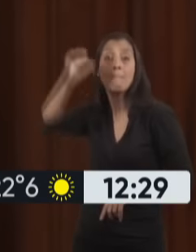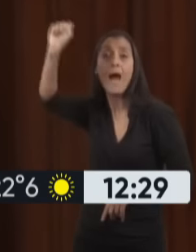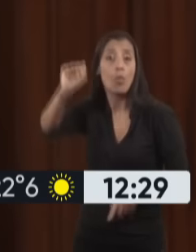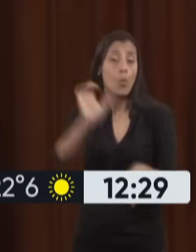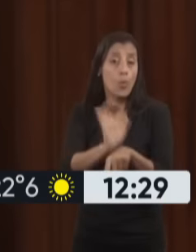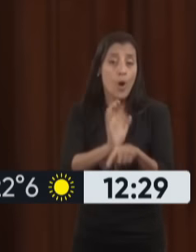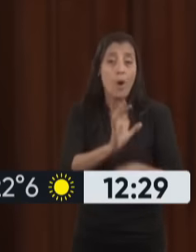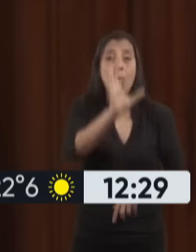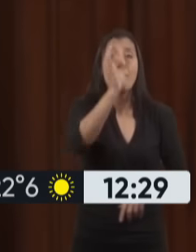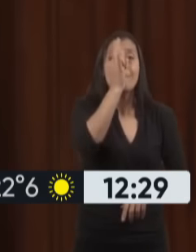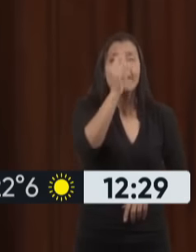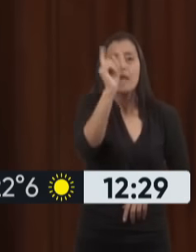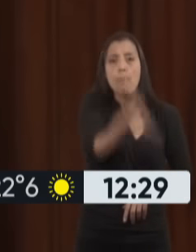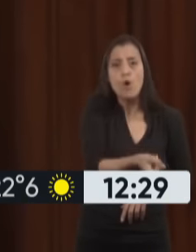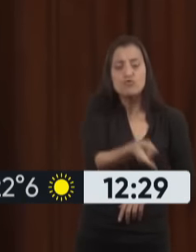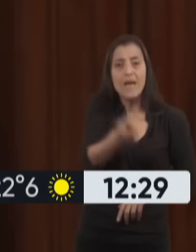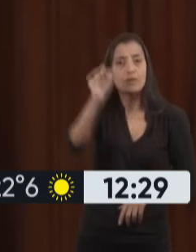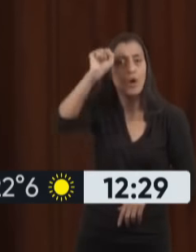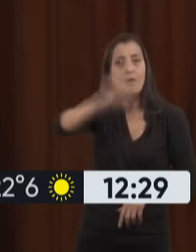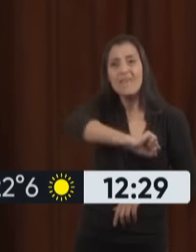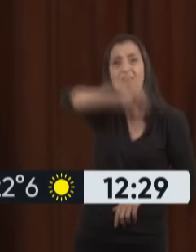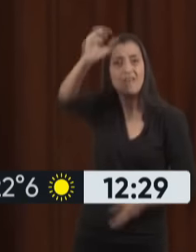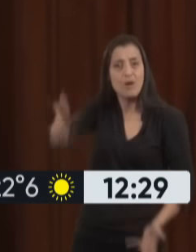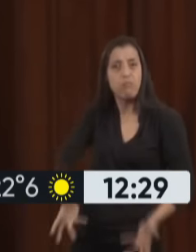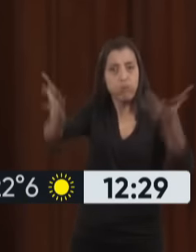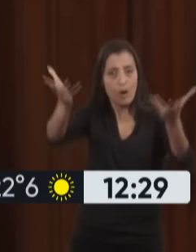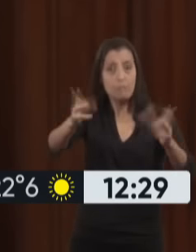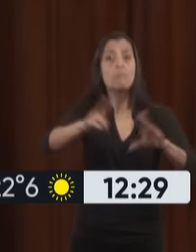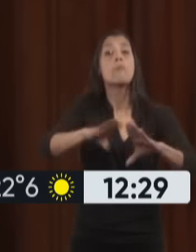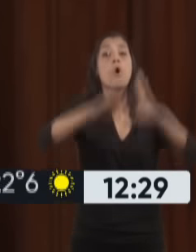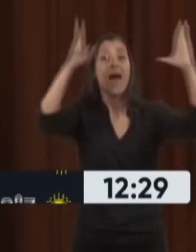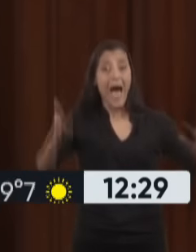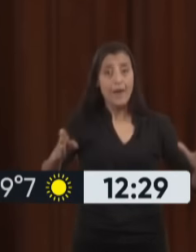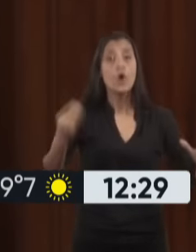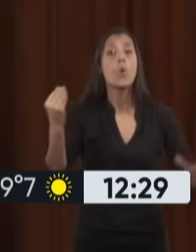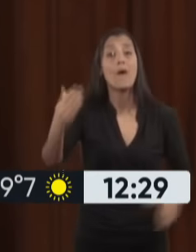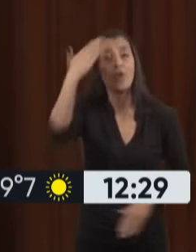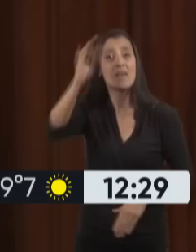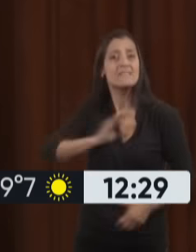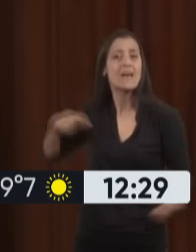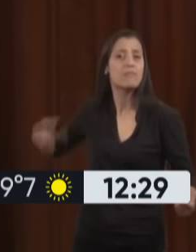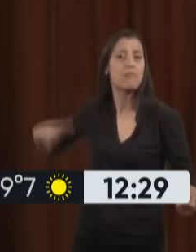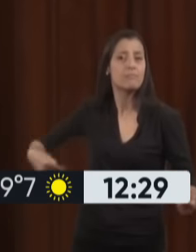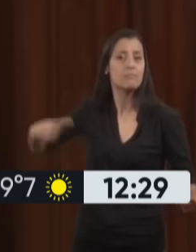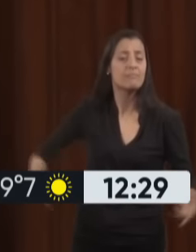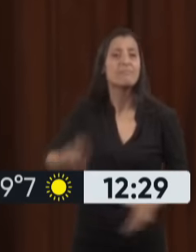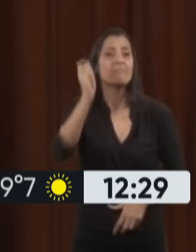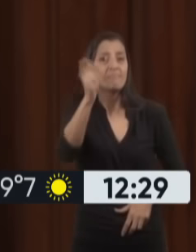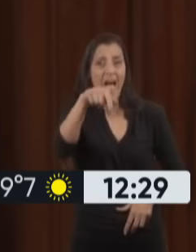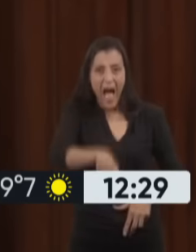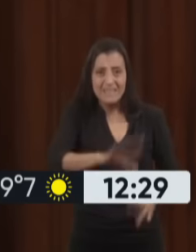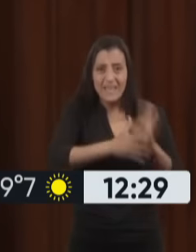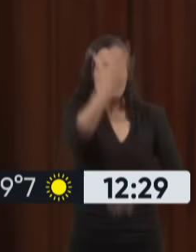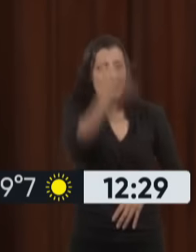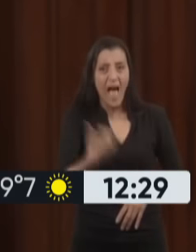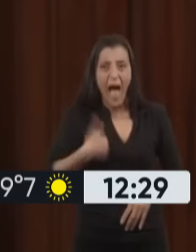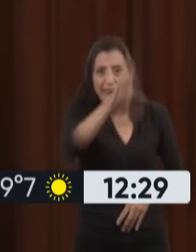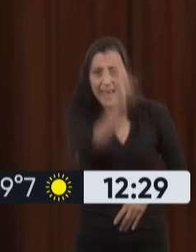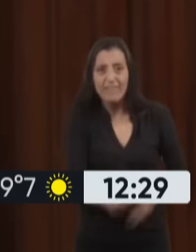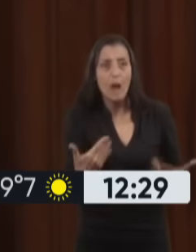puntos de inflación interanual los últimos 15 años seguidos. ¿Quién puede ganar en un país así?